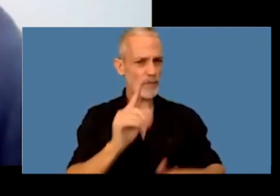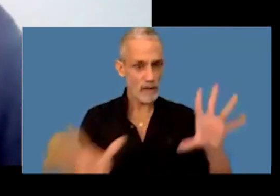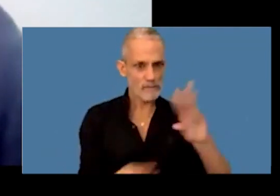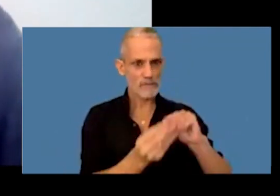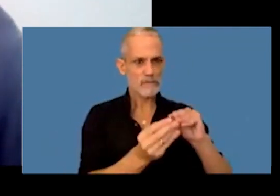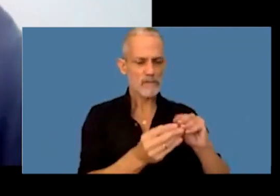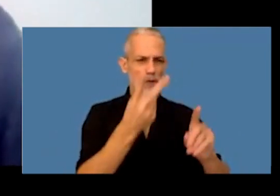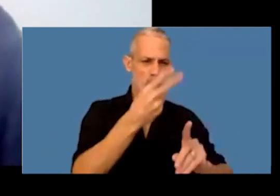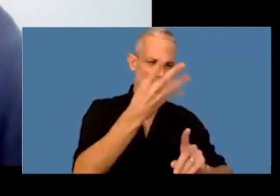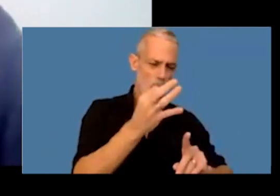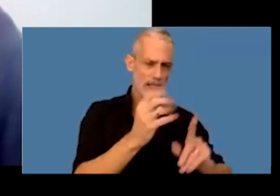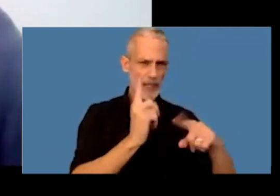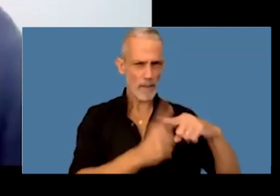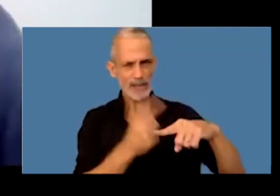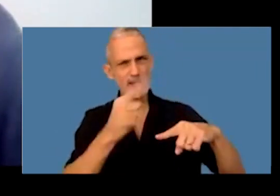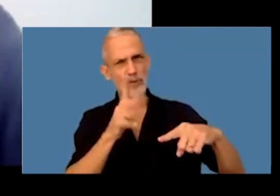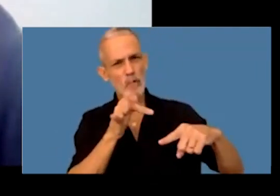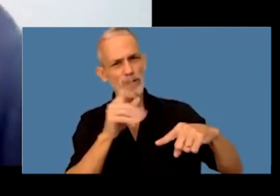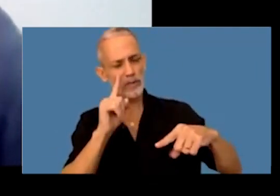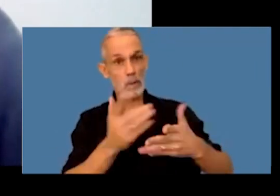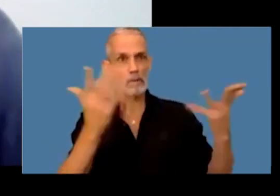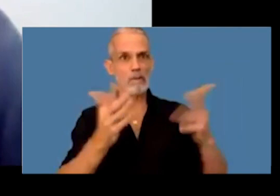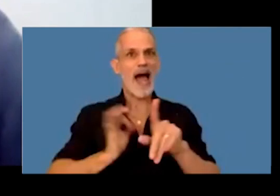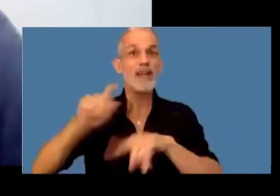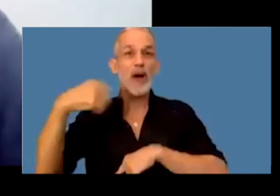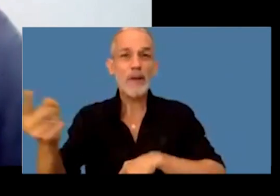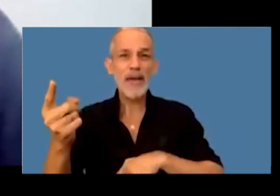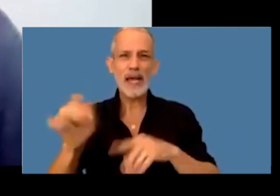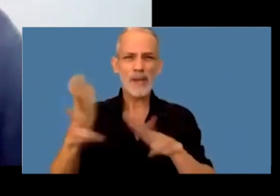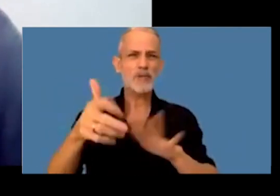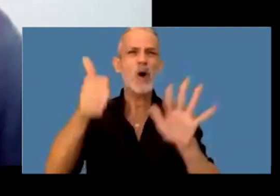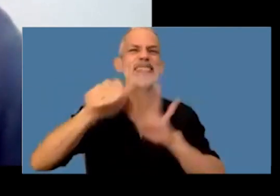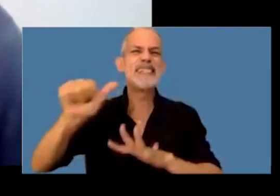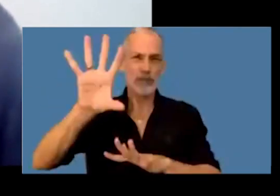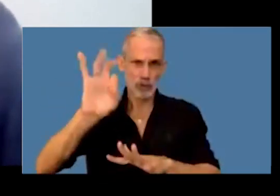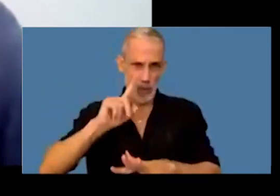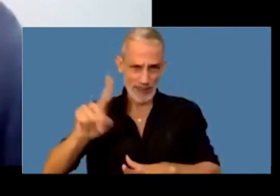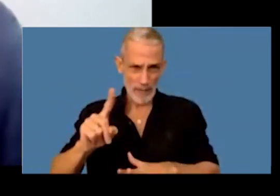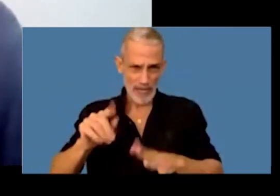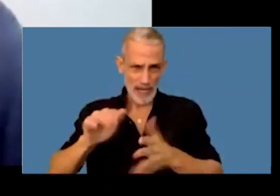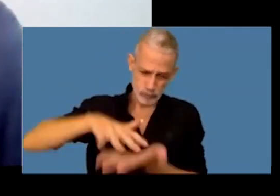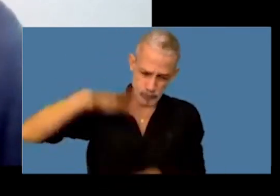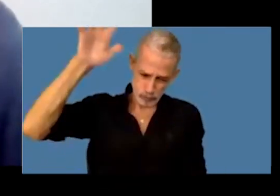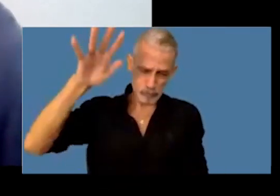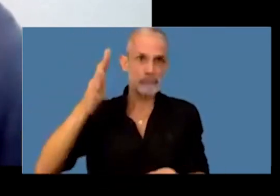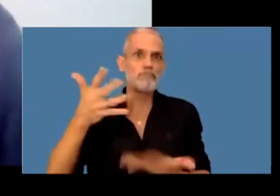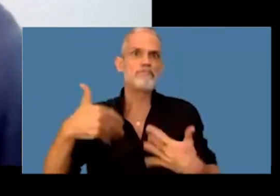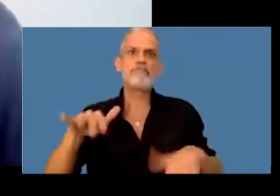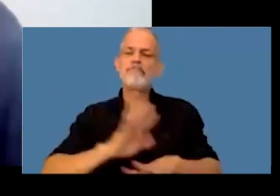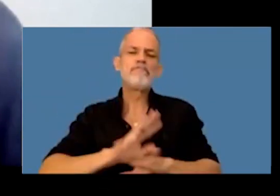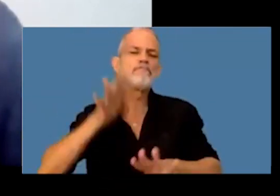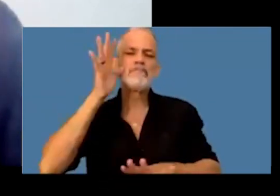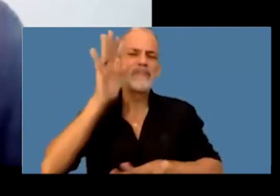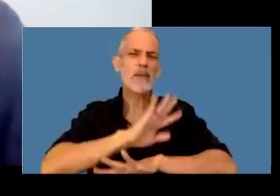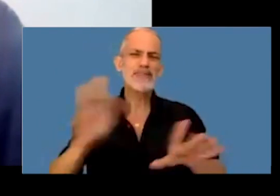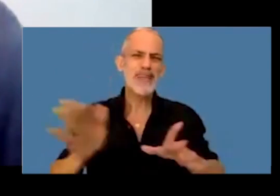al 2022, vamos a estar certificando cerca de 650.000 certificados. Es decir, que la demanda va a ser muy elevada,